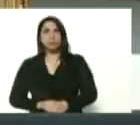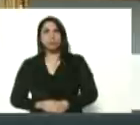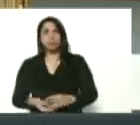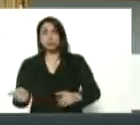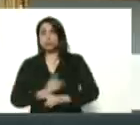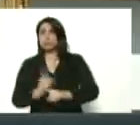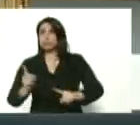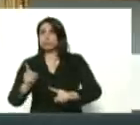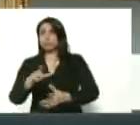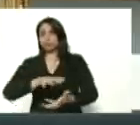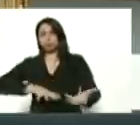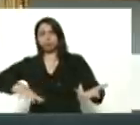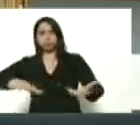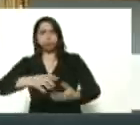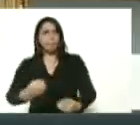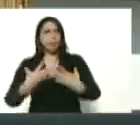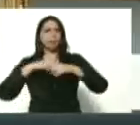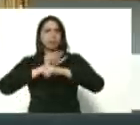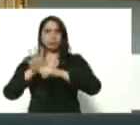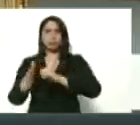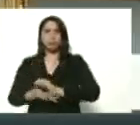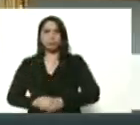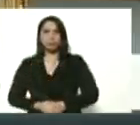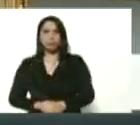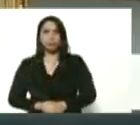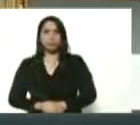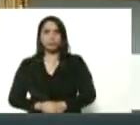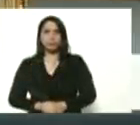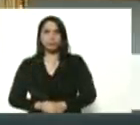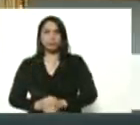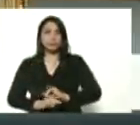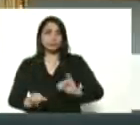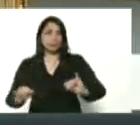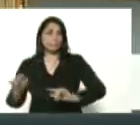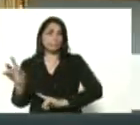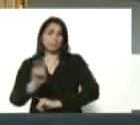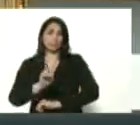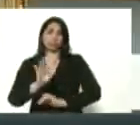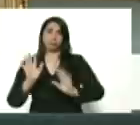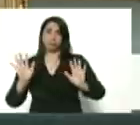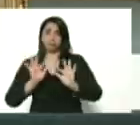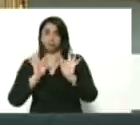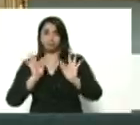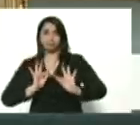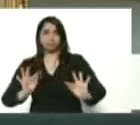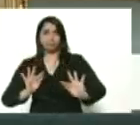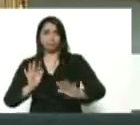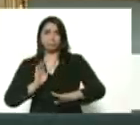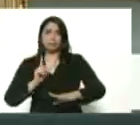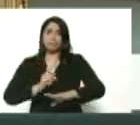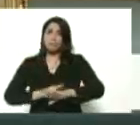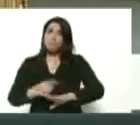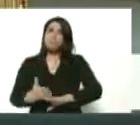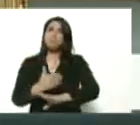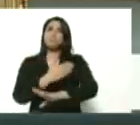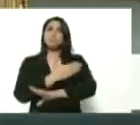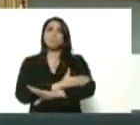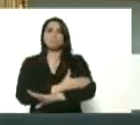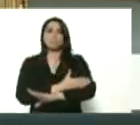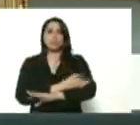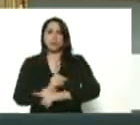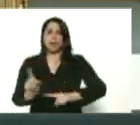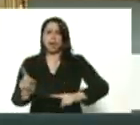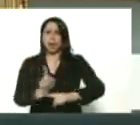acelerada de crisis por la pandemia del coronavirus, que ya Venezuela de manera temprana y